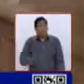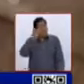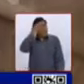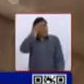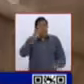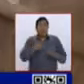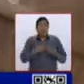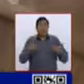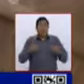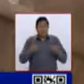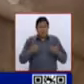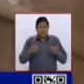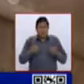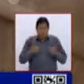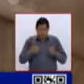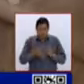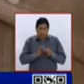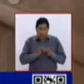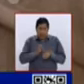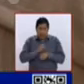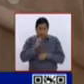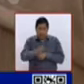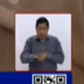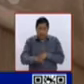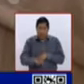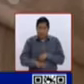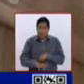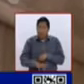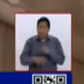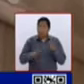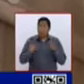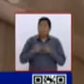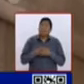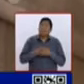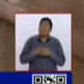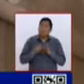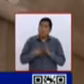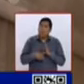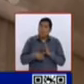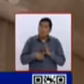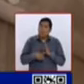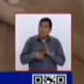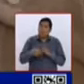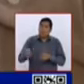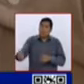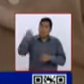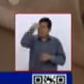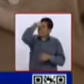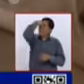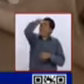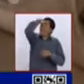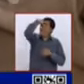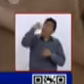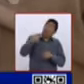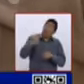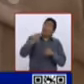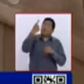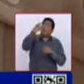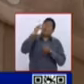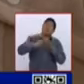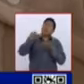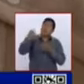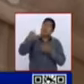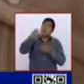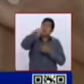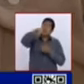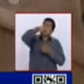Nos separaremos, de buena manera arreglaremos, le he dicho. Y ya, y después un puñete me ha partido la boca. Y esa